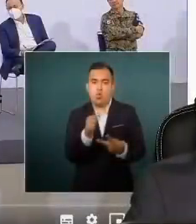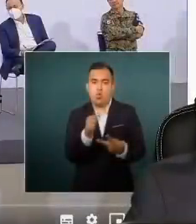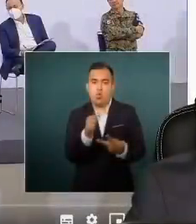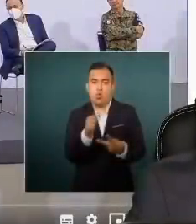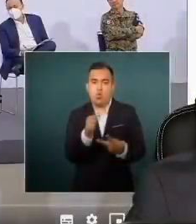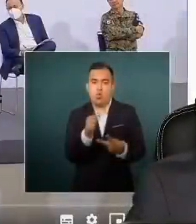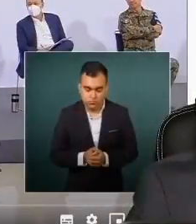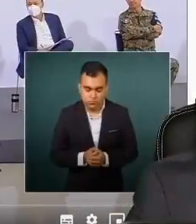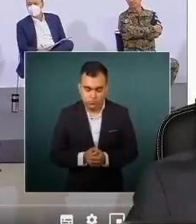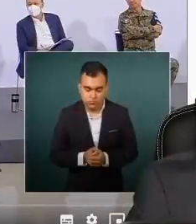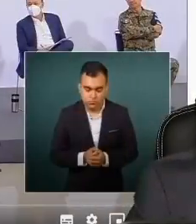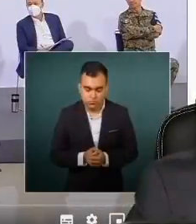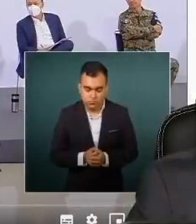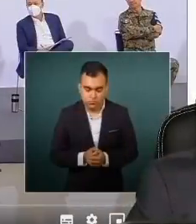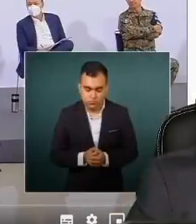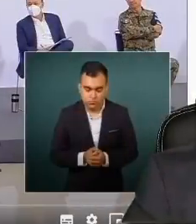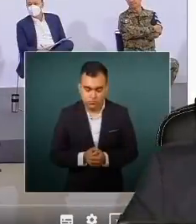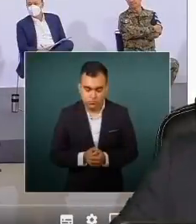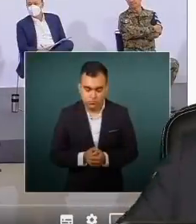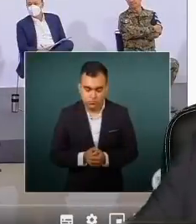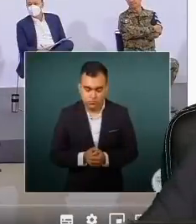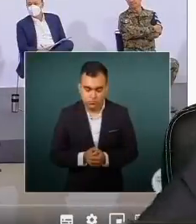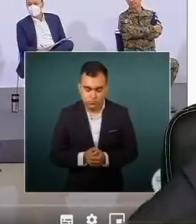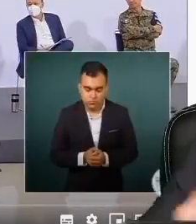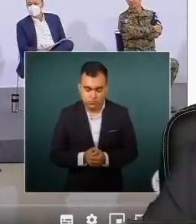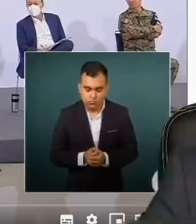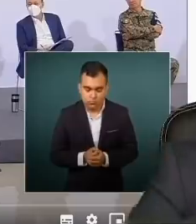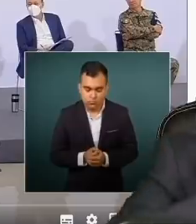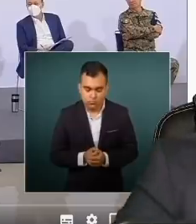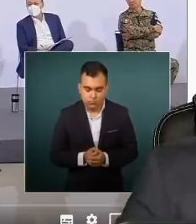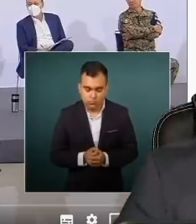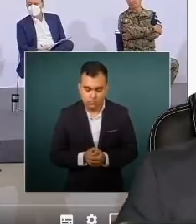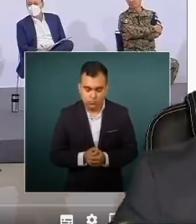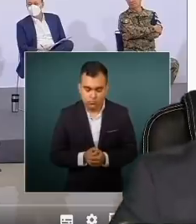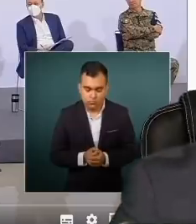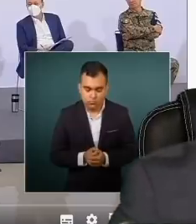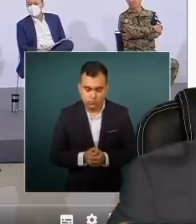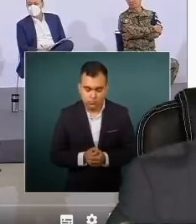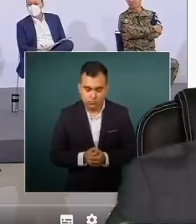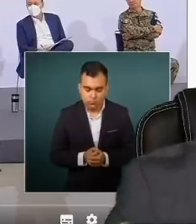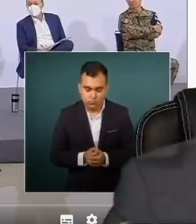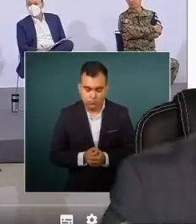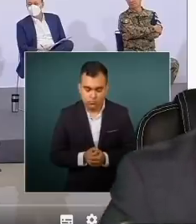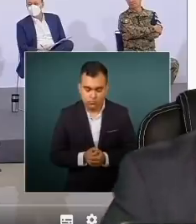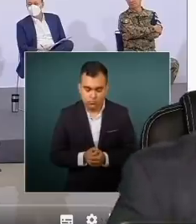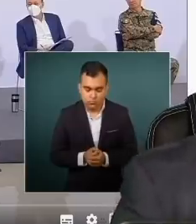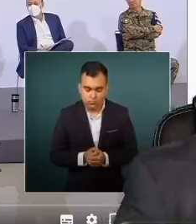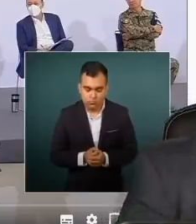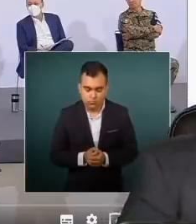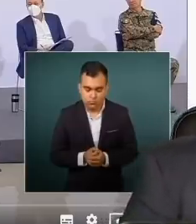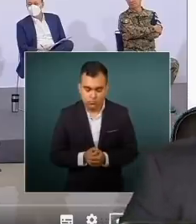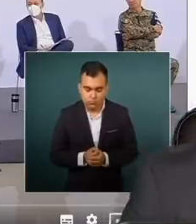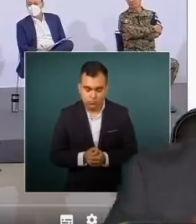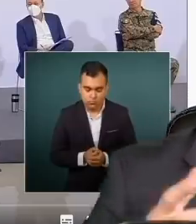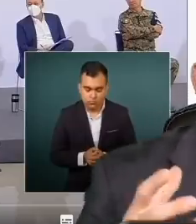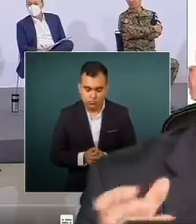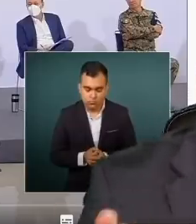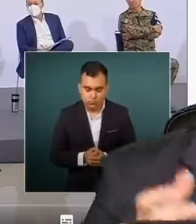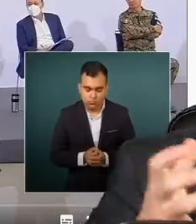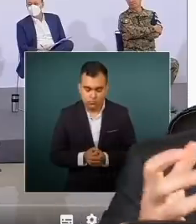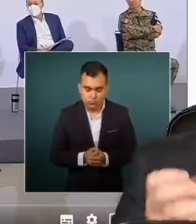enrique alfaro un hombre empezó a sudar o marrano correteado aquí veamos cómo se le ve nervioso